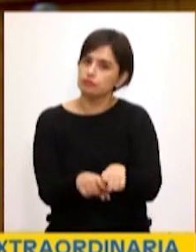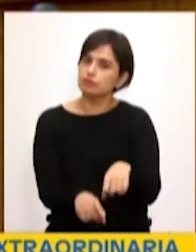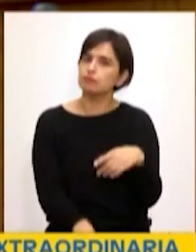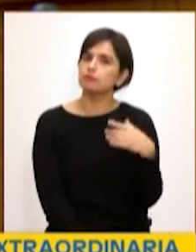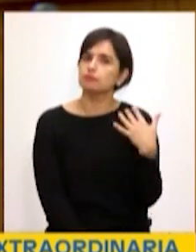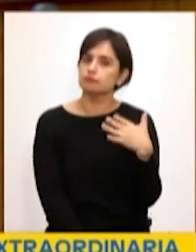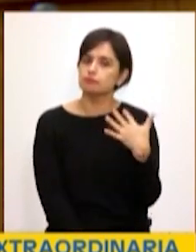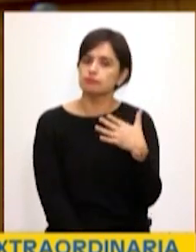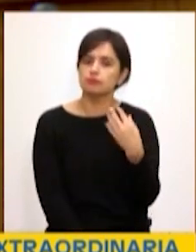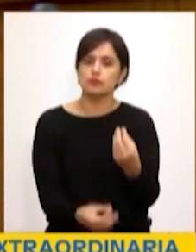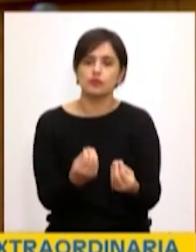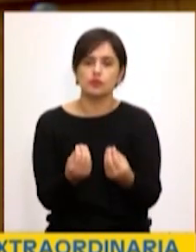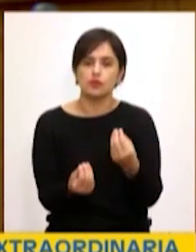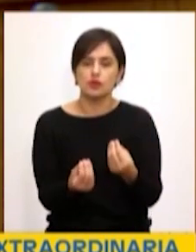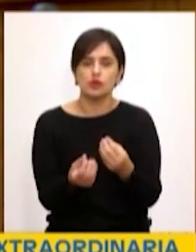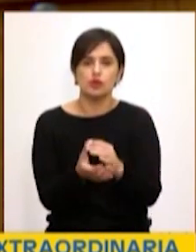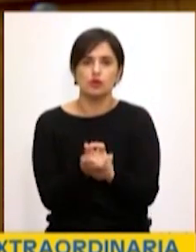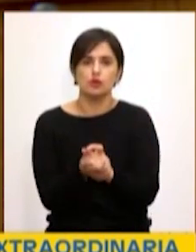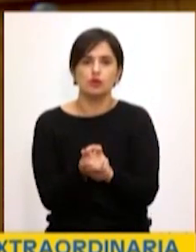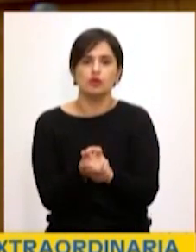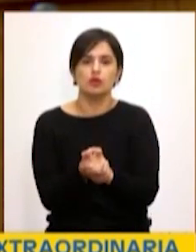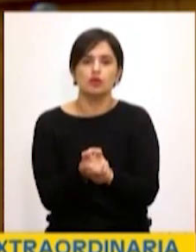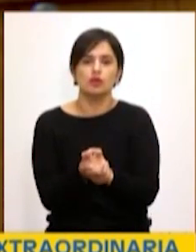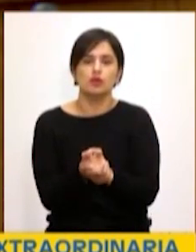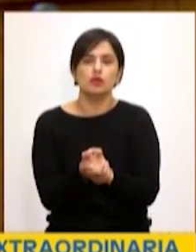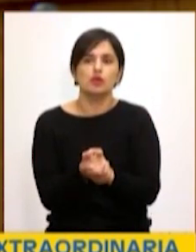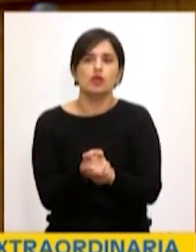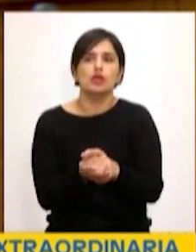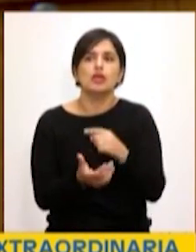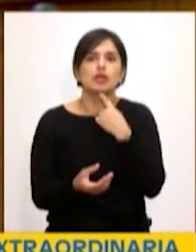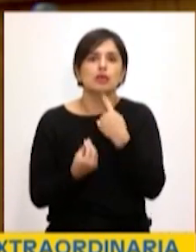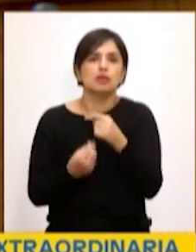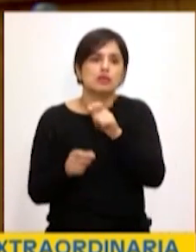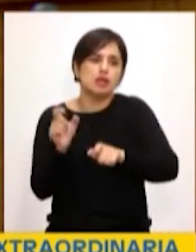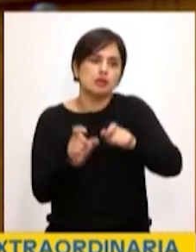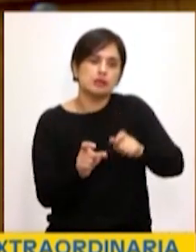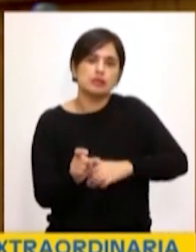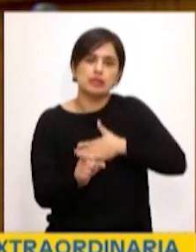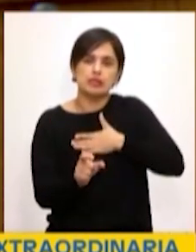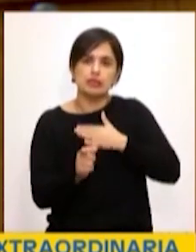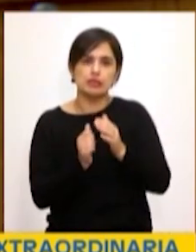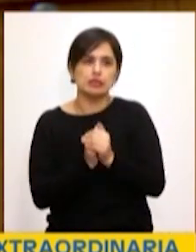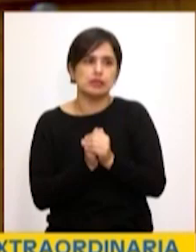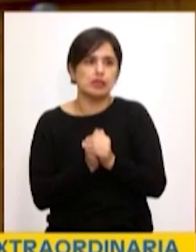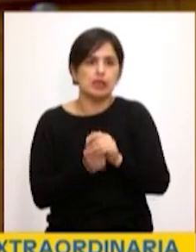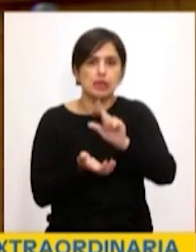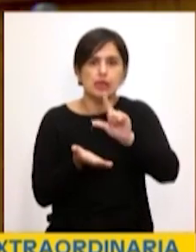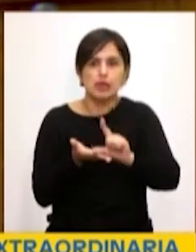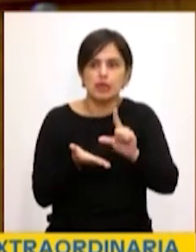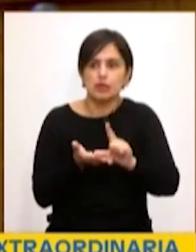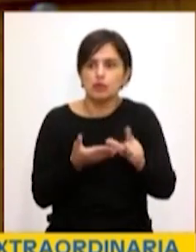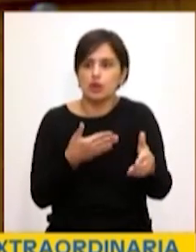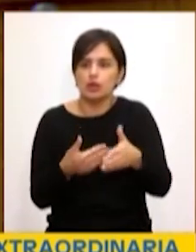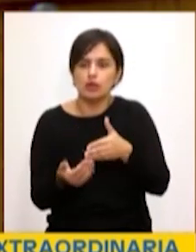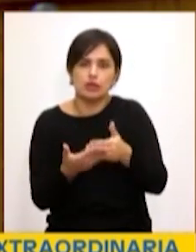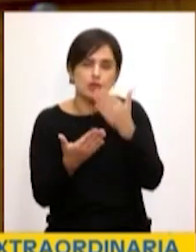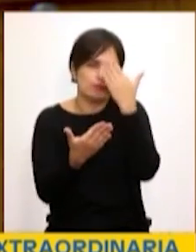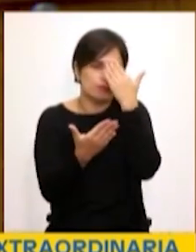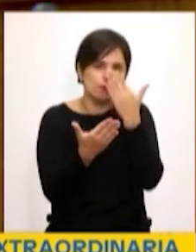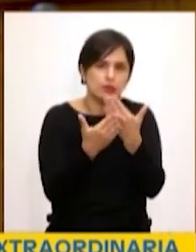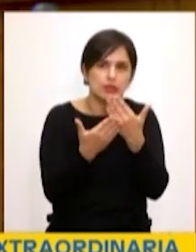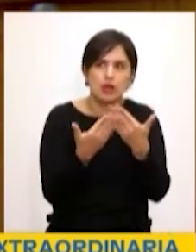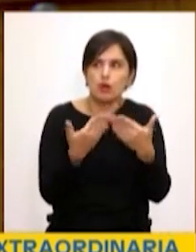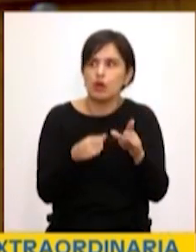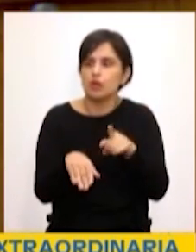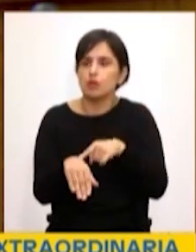evidentemente el efecto que esto significa en la población sentirse que está en medio de un territorio que puede estar sujeto enfrentado en Cualquier